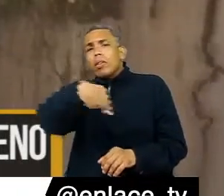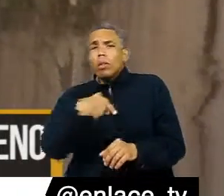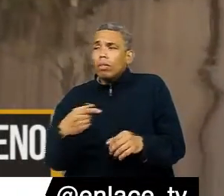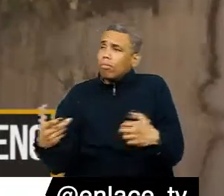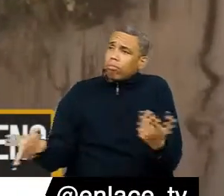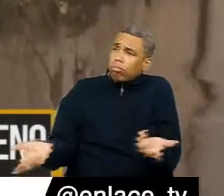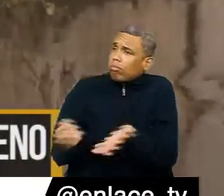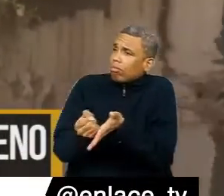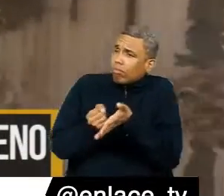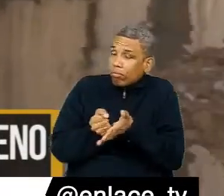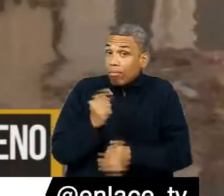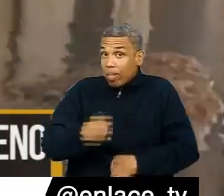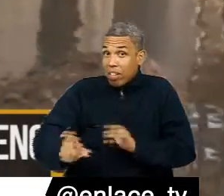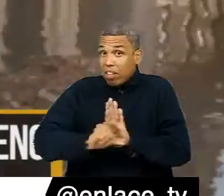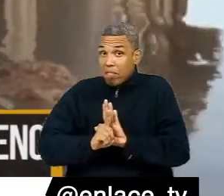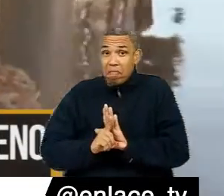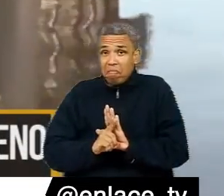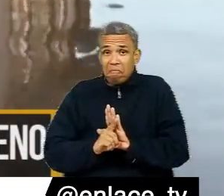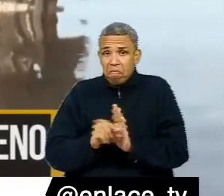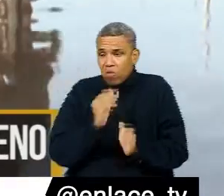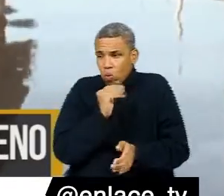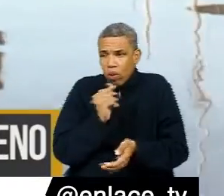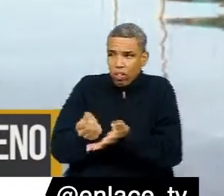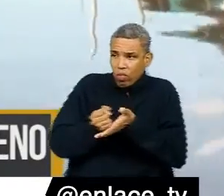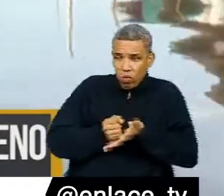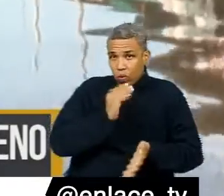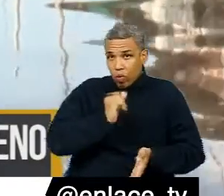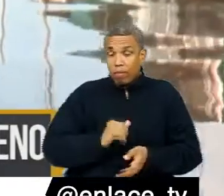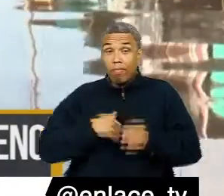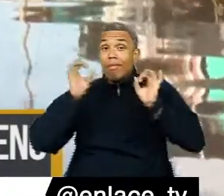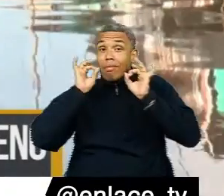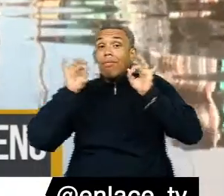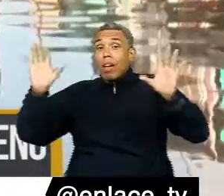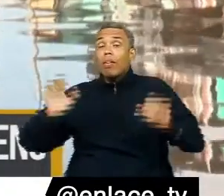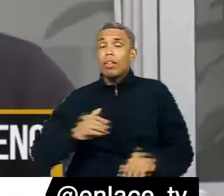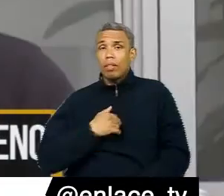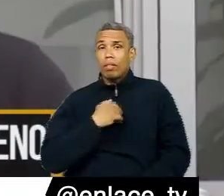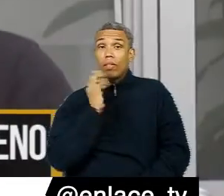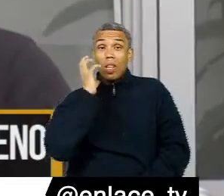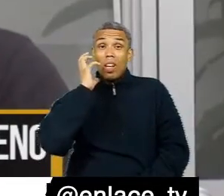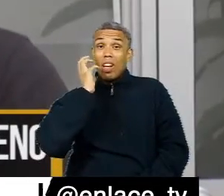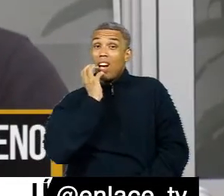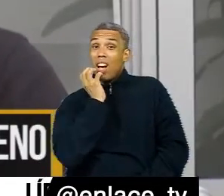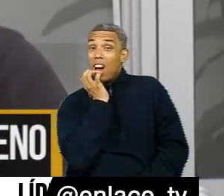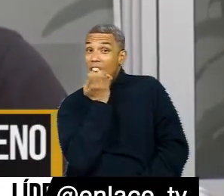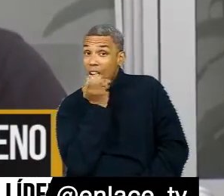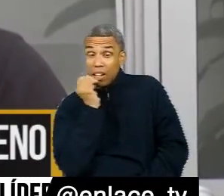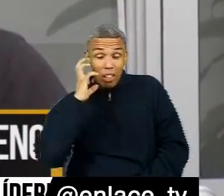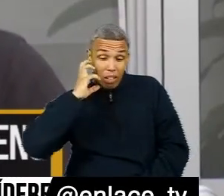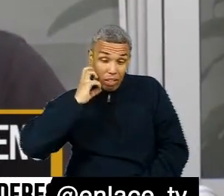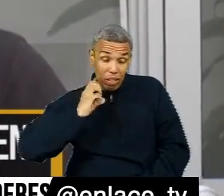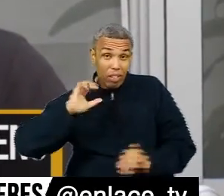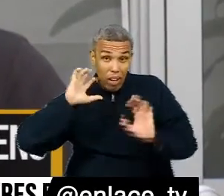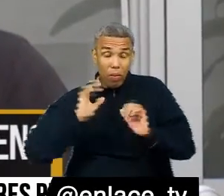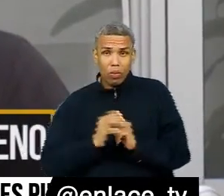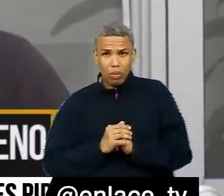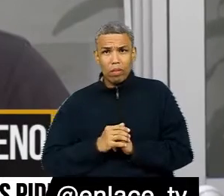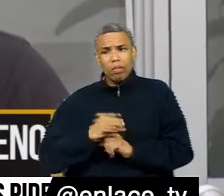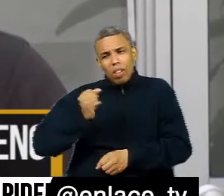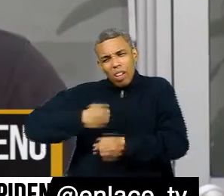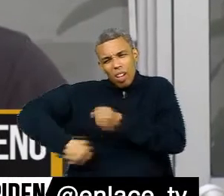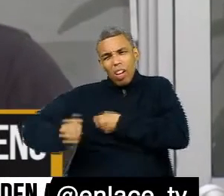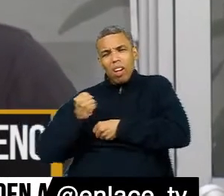según conceptúa el Ministerio Público. Una falta grave, en ese sentido hay una reincidencia, toda vez que en el 2014 hubo una